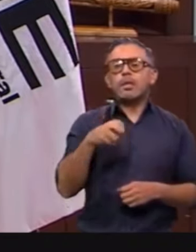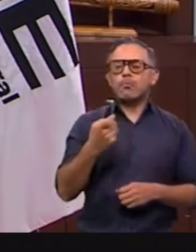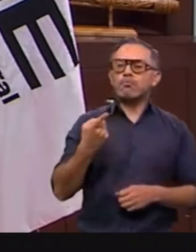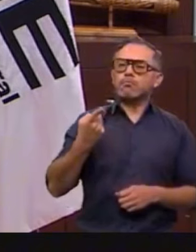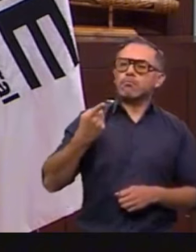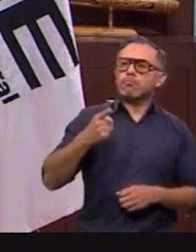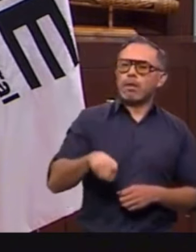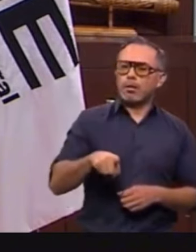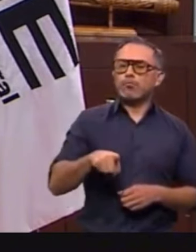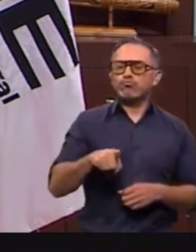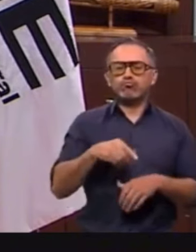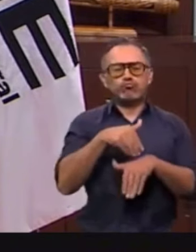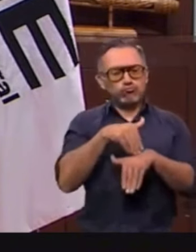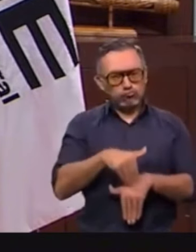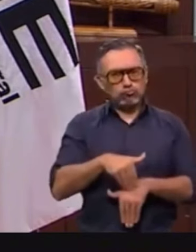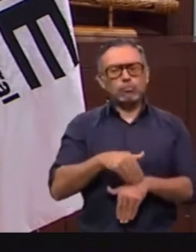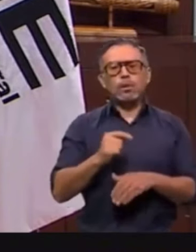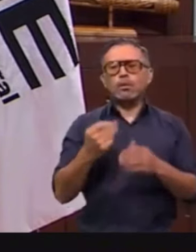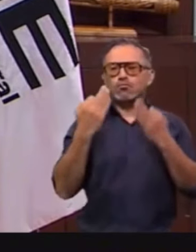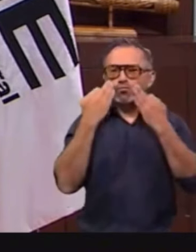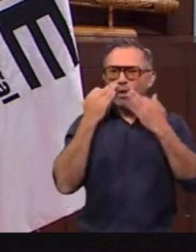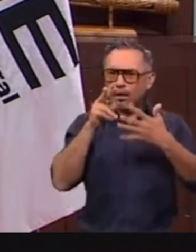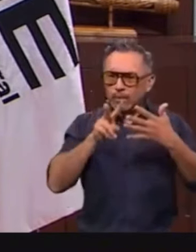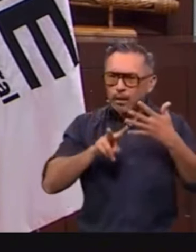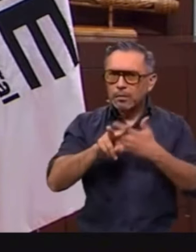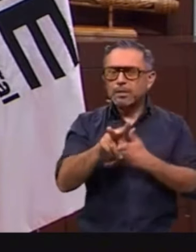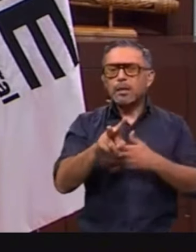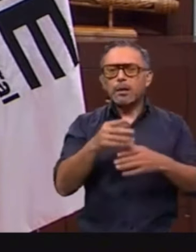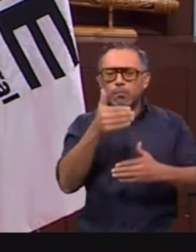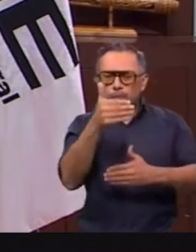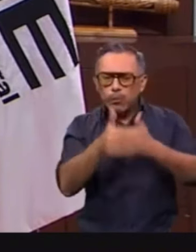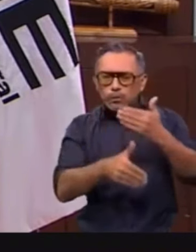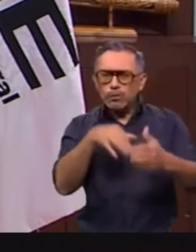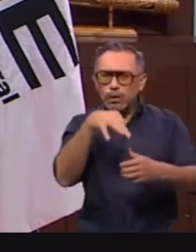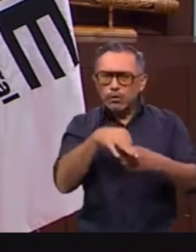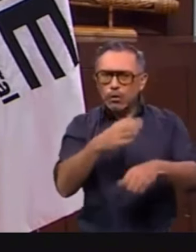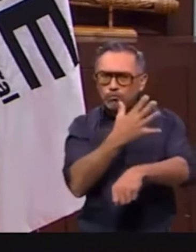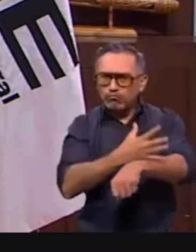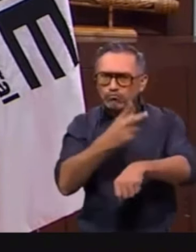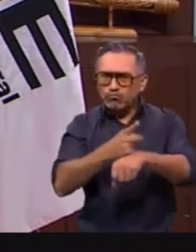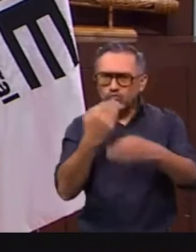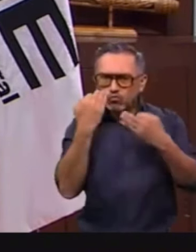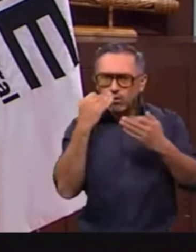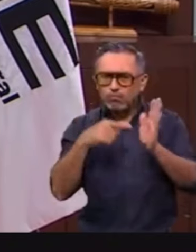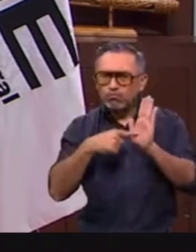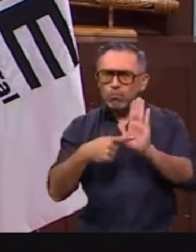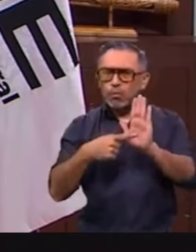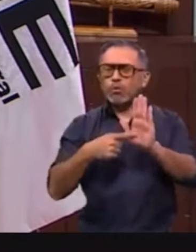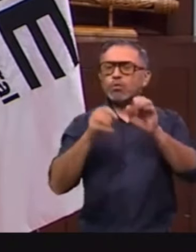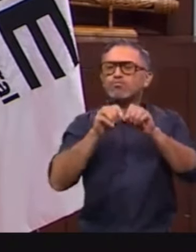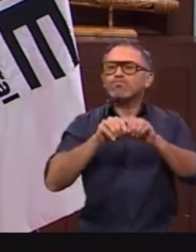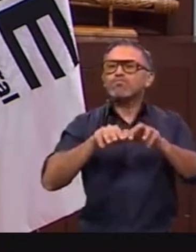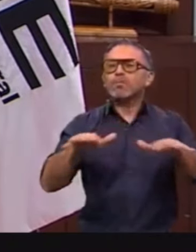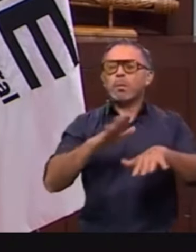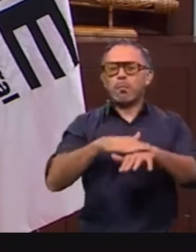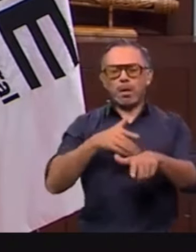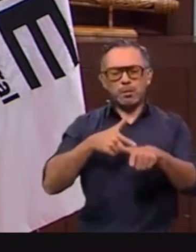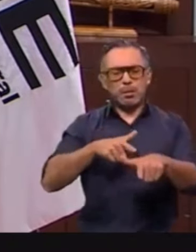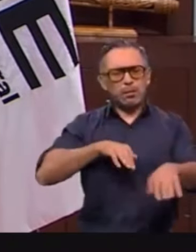de garantizar la transparencia y certeza en los procesos electorales y continuará trabajando con